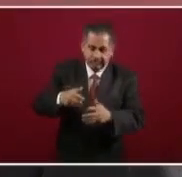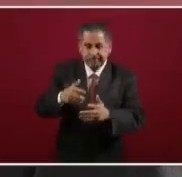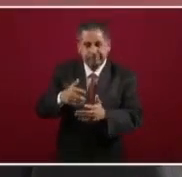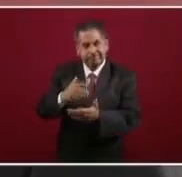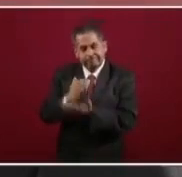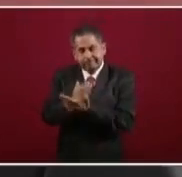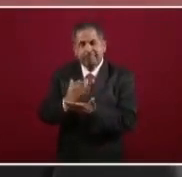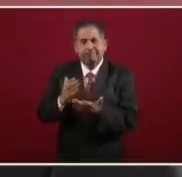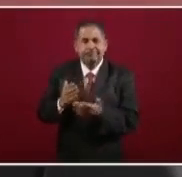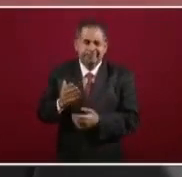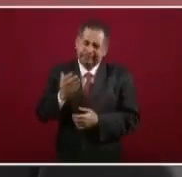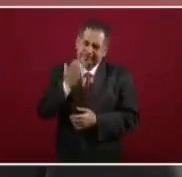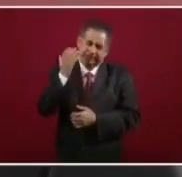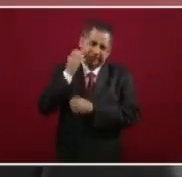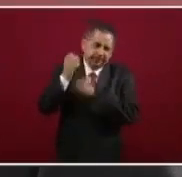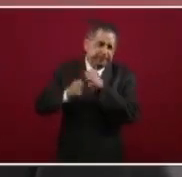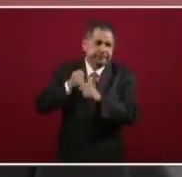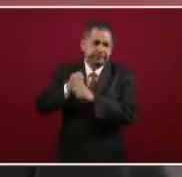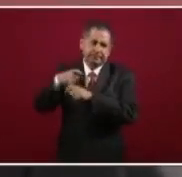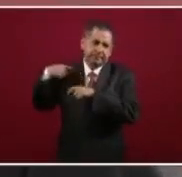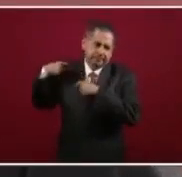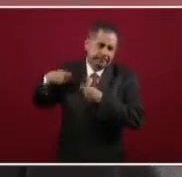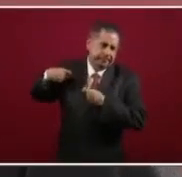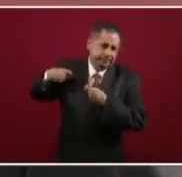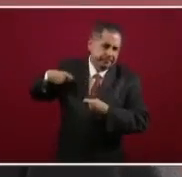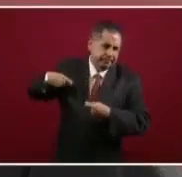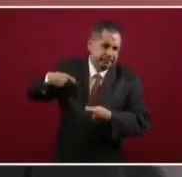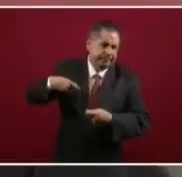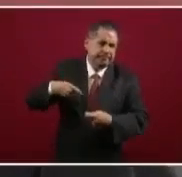que vienen de tiempo atrás